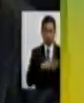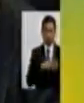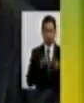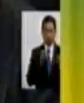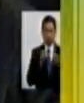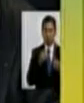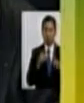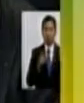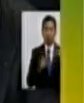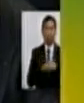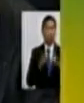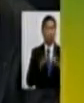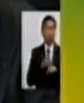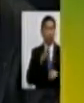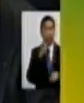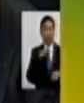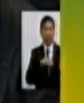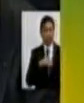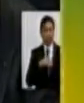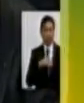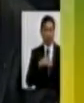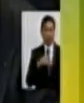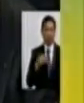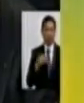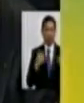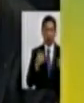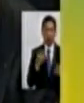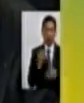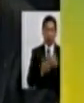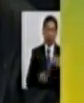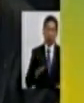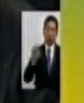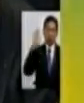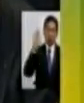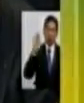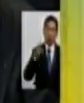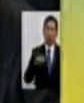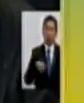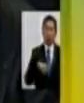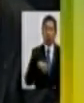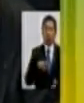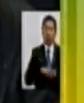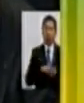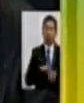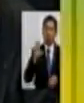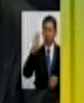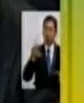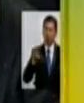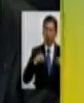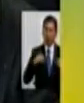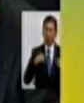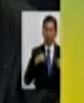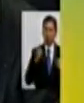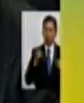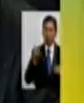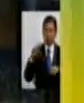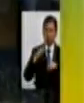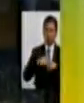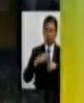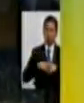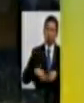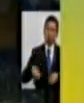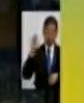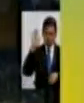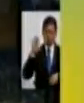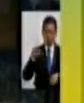ancianos, todos siempre acompañados del espíritu de nuestros ancestros, que vivieron junto